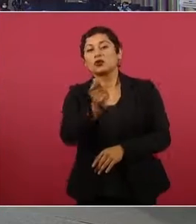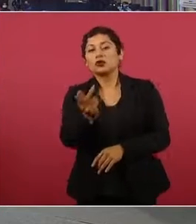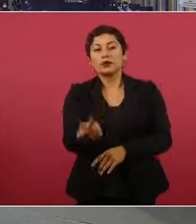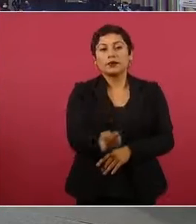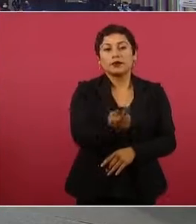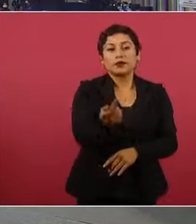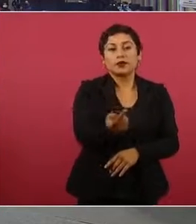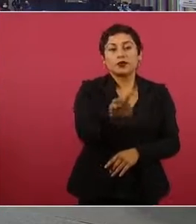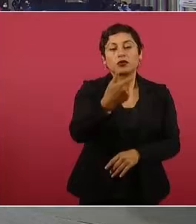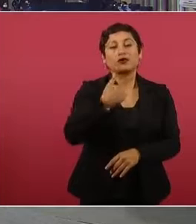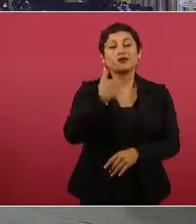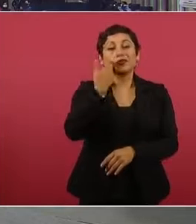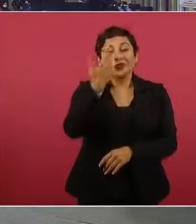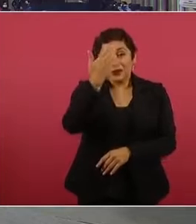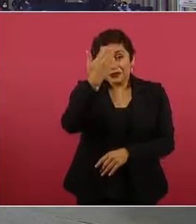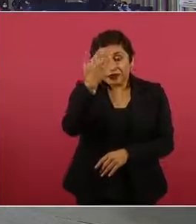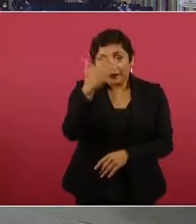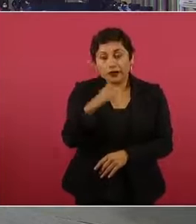quisiera saber,